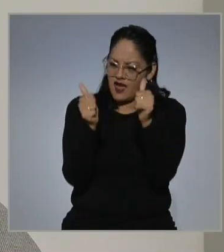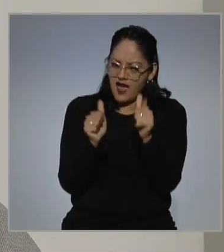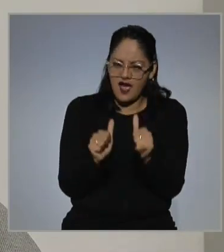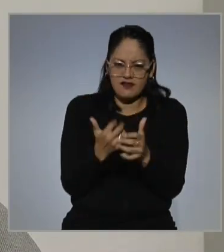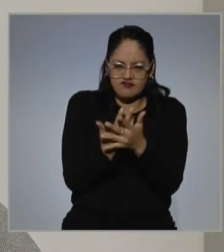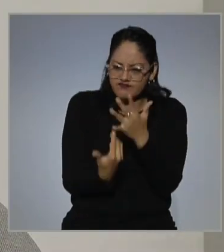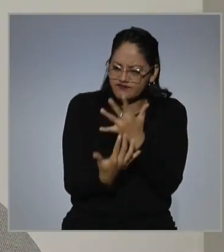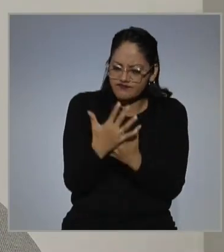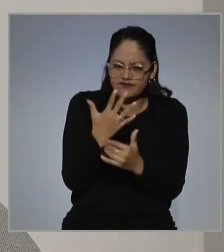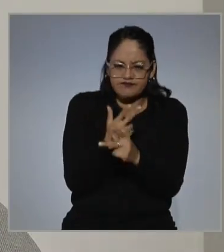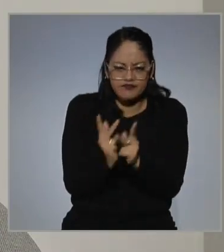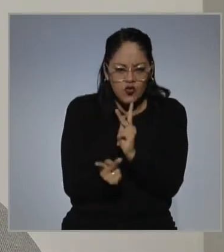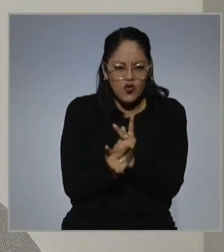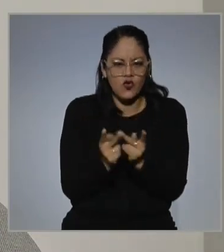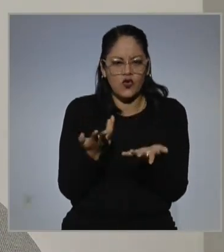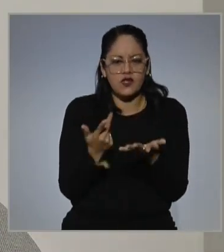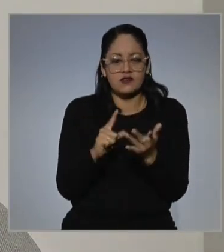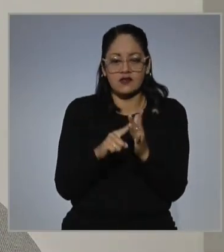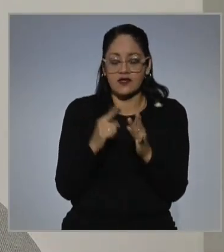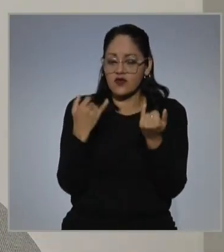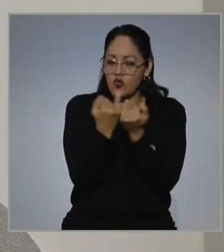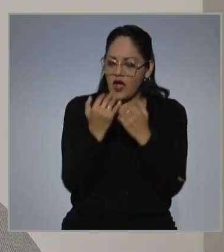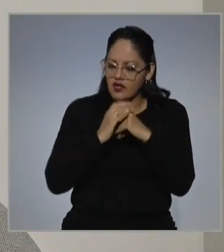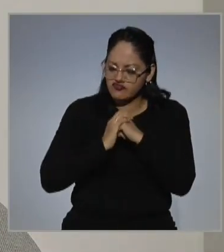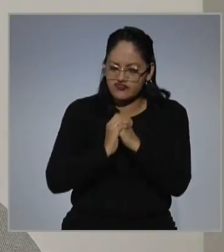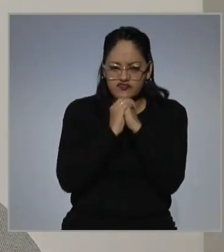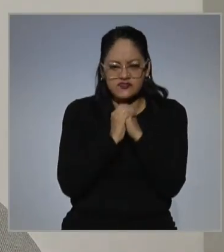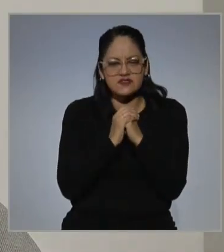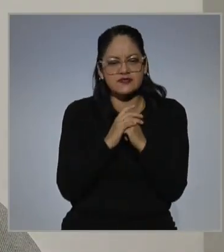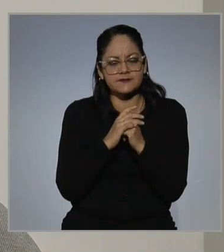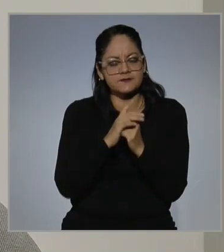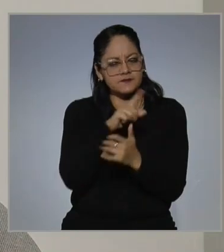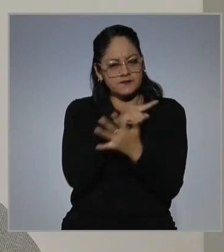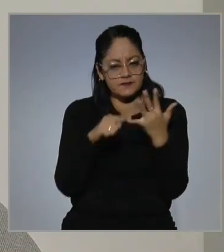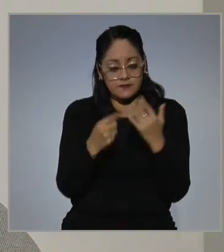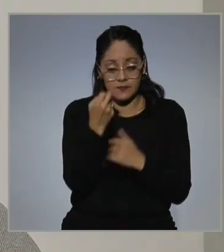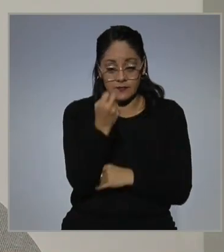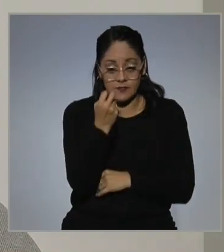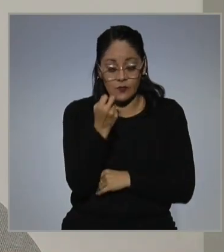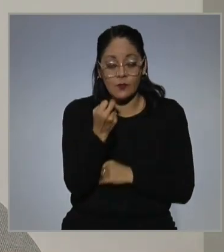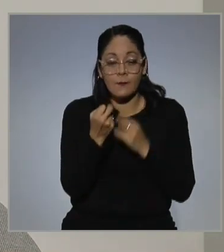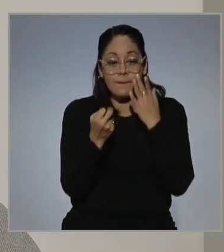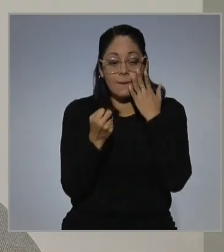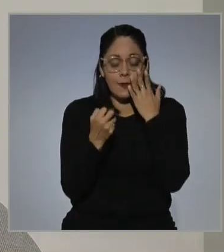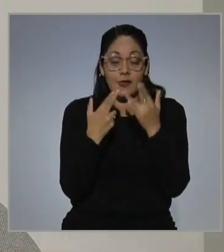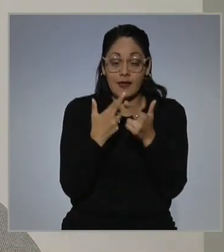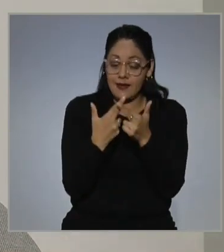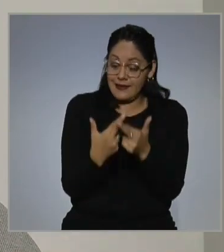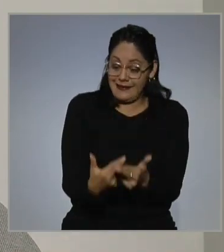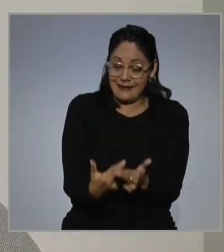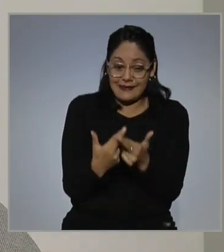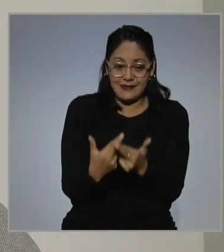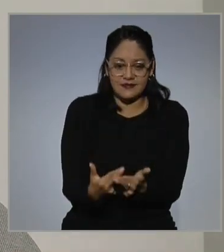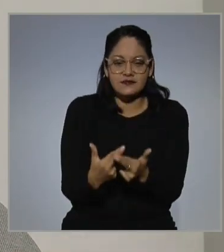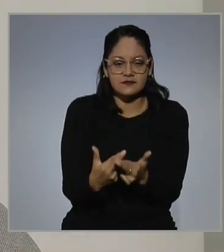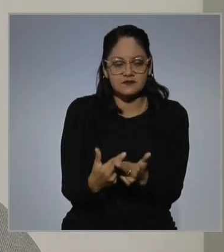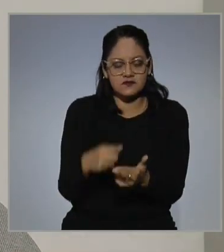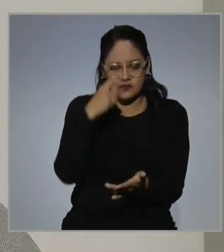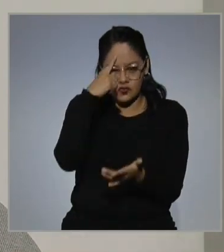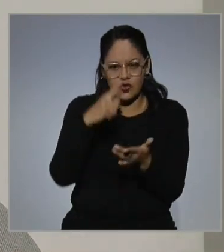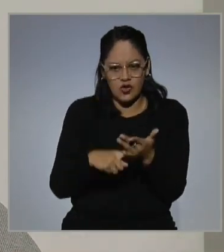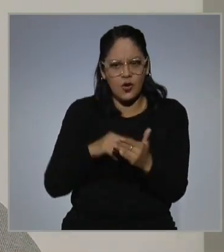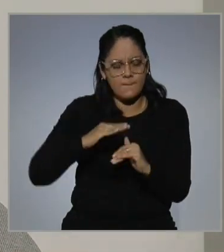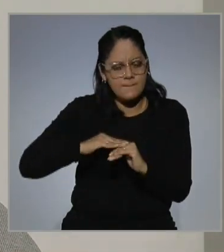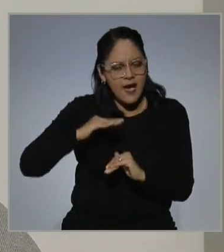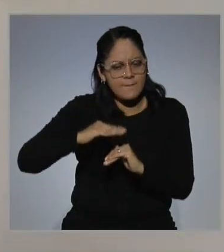artesanal, rituales, por supuesto. Claro. Entonces, esta riqueza creo que cada vez la